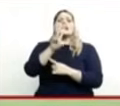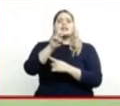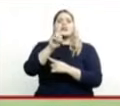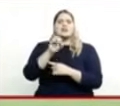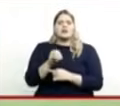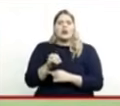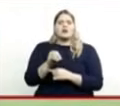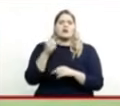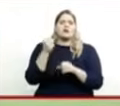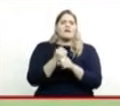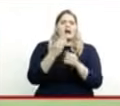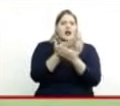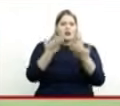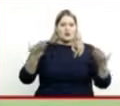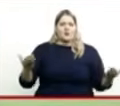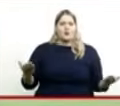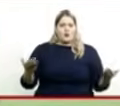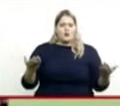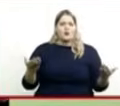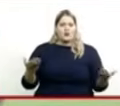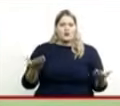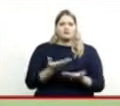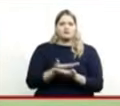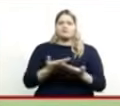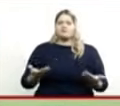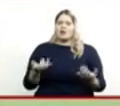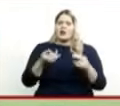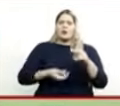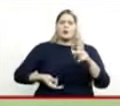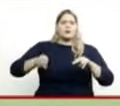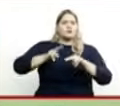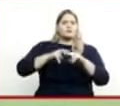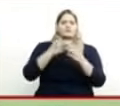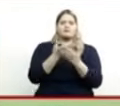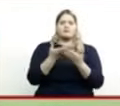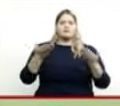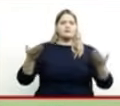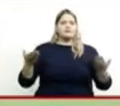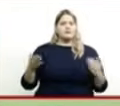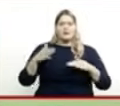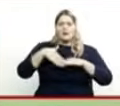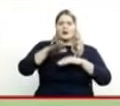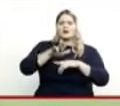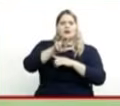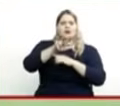5.744 productores de granos básicos, generando más de